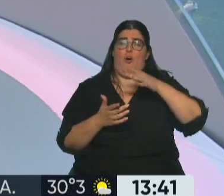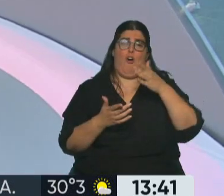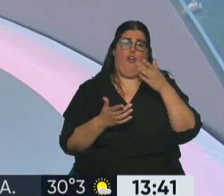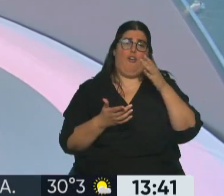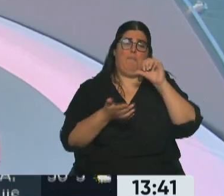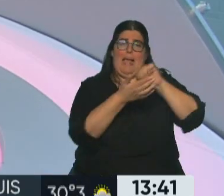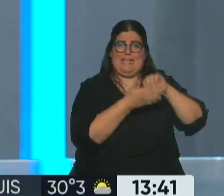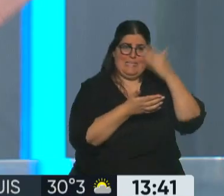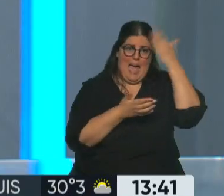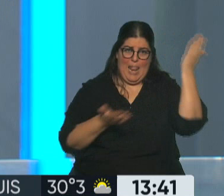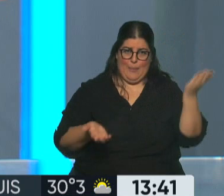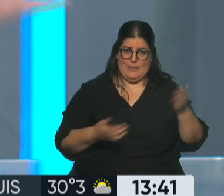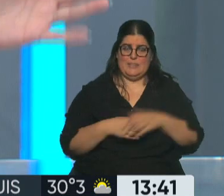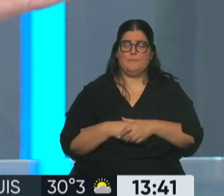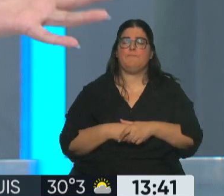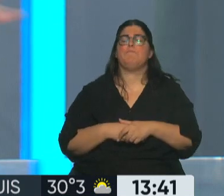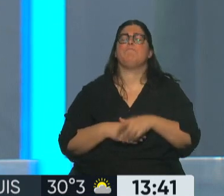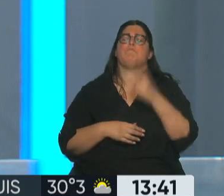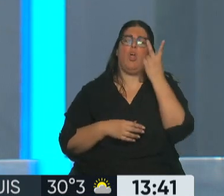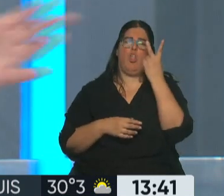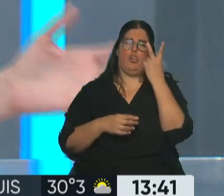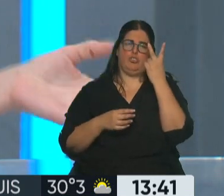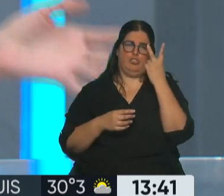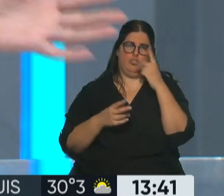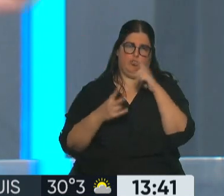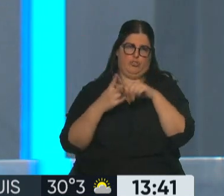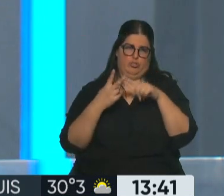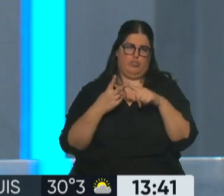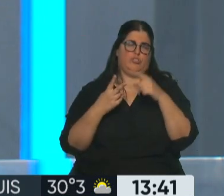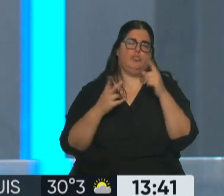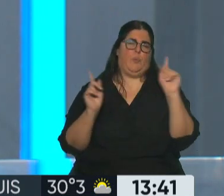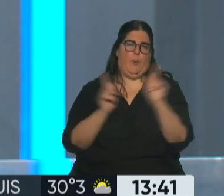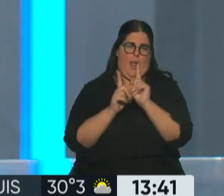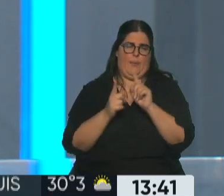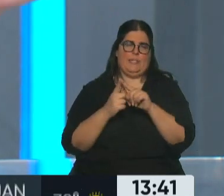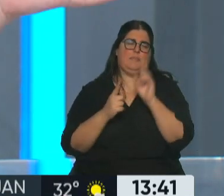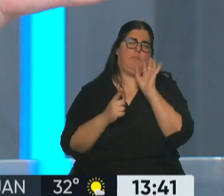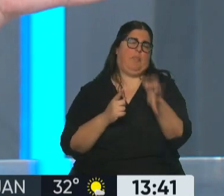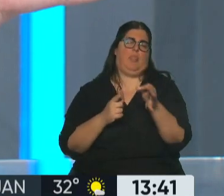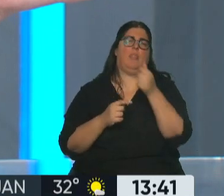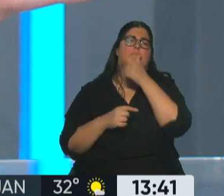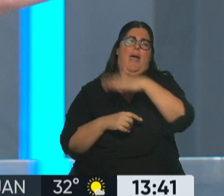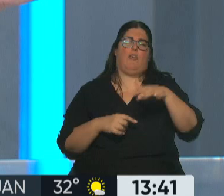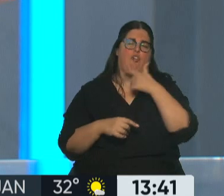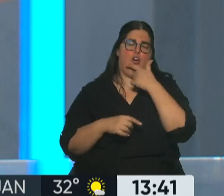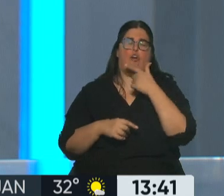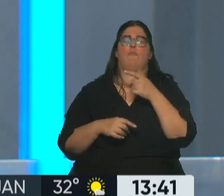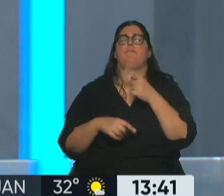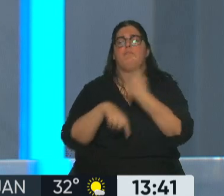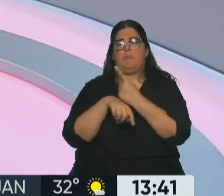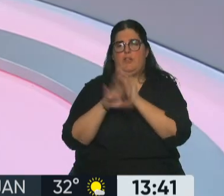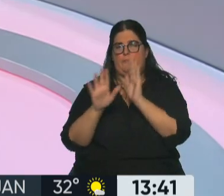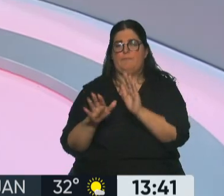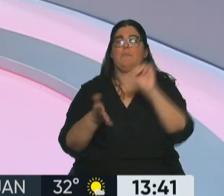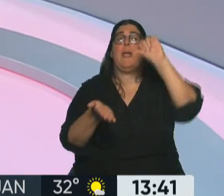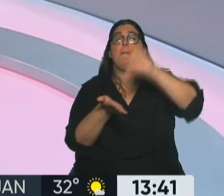árabes sumar dos cosas muy breves que me parece que es muy representativo de lo que estamos viendo en el mar rojo primero y emen Ever lo decía al comienzo la ONU dice